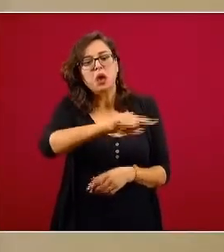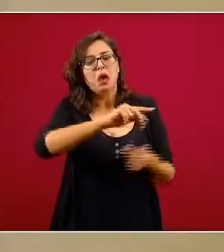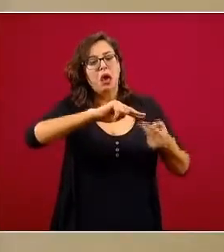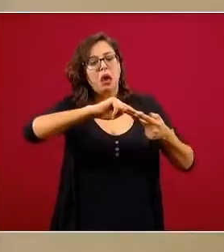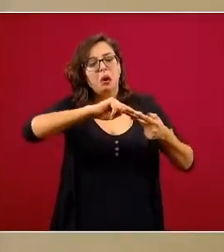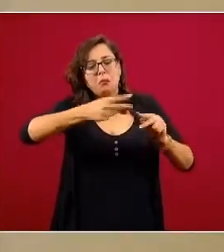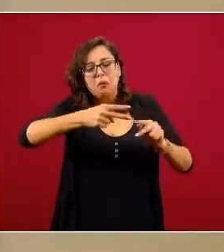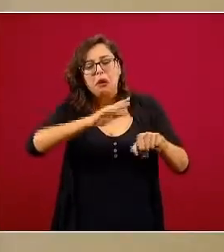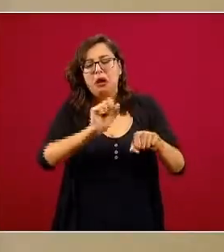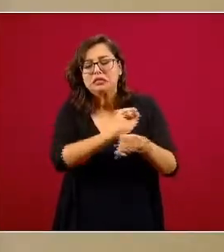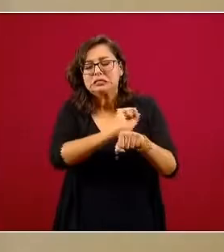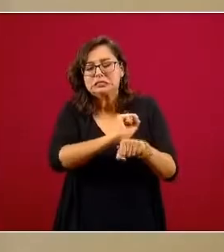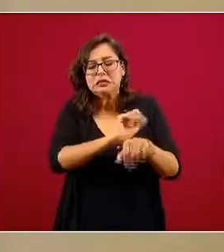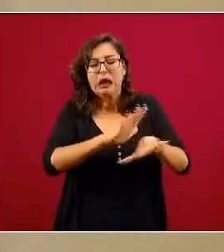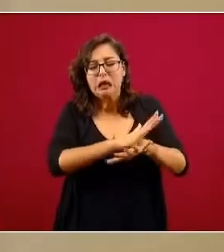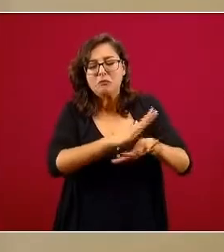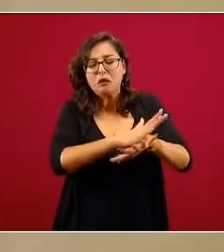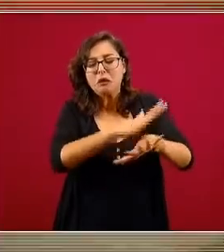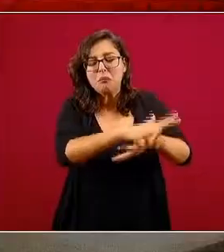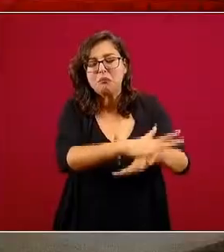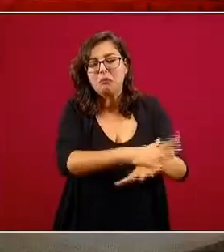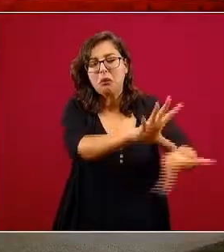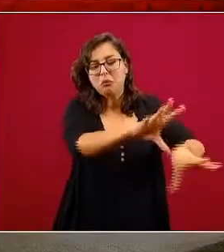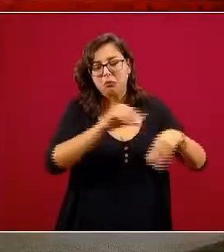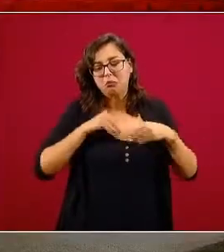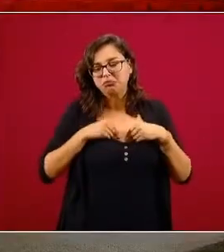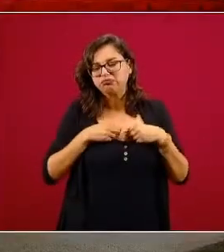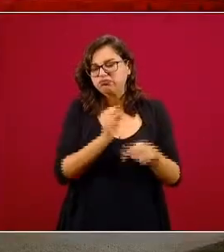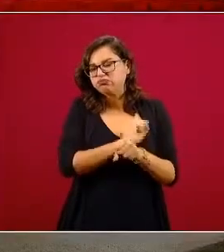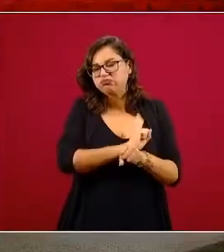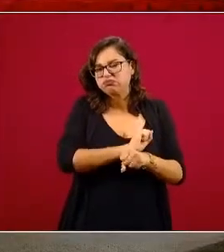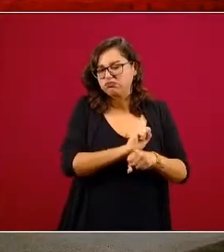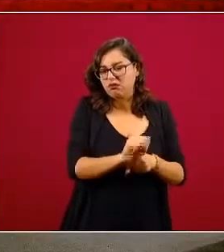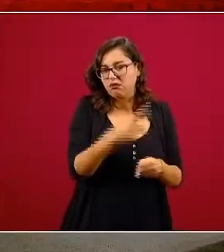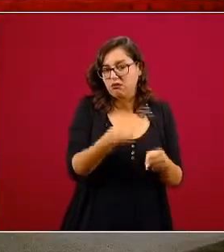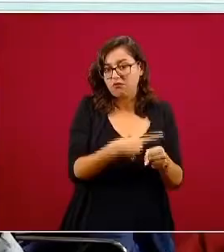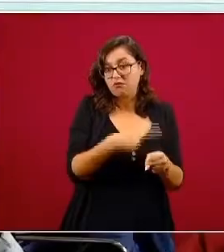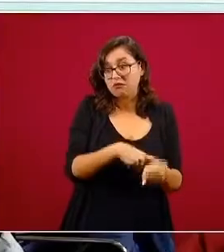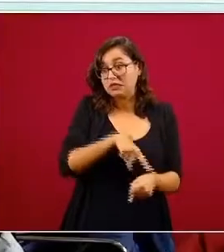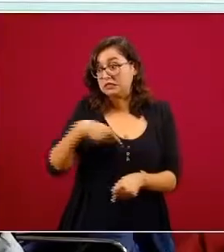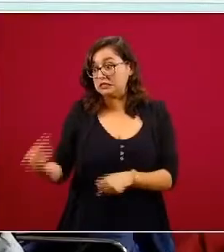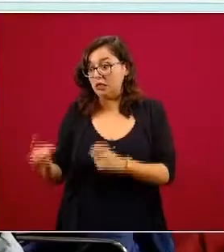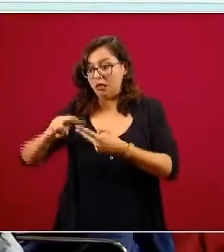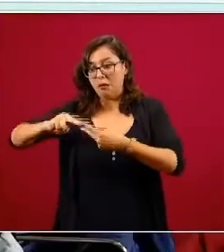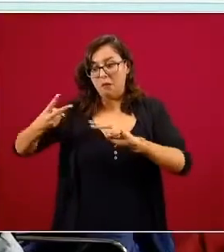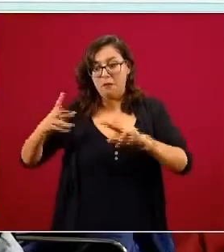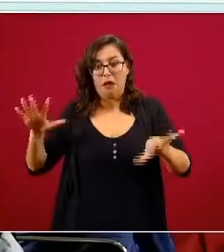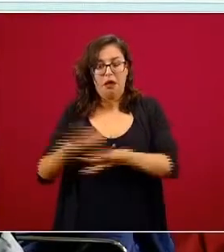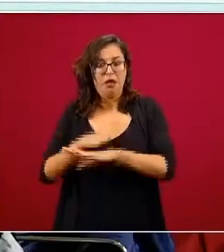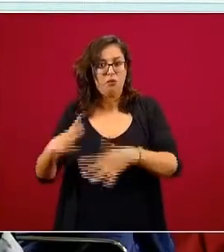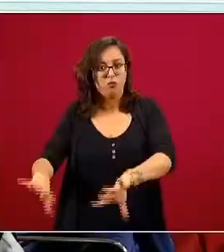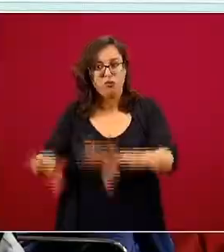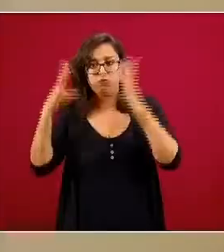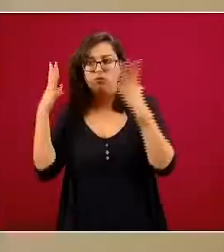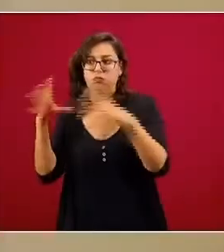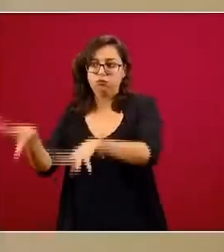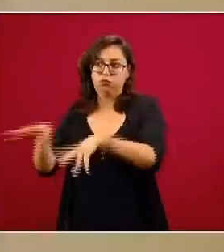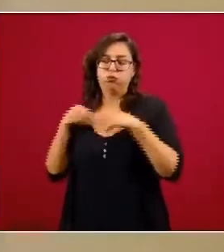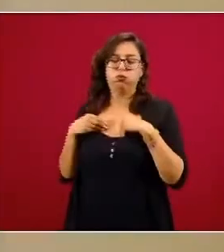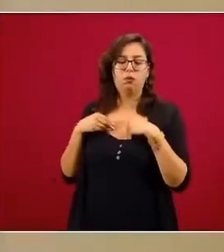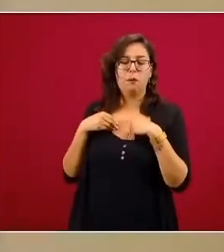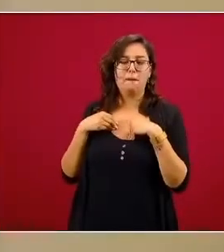cambiado poco a lo largo de cada año. Y un tercer componente, la capacidad de transmitirse de humano a